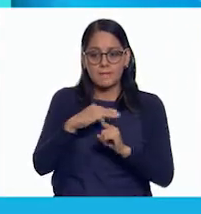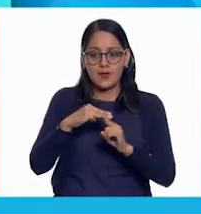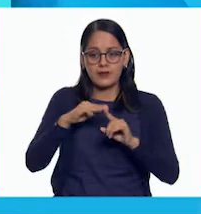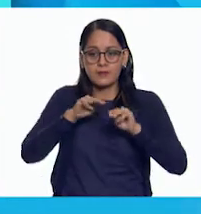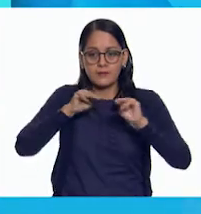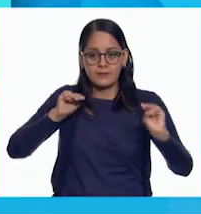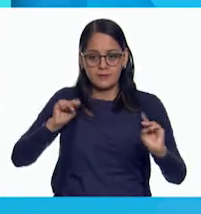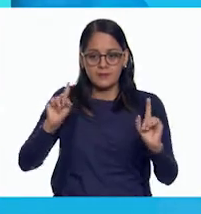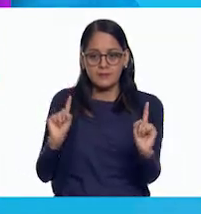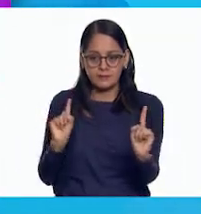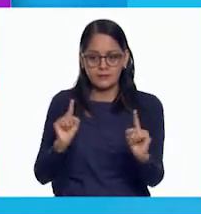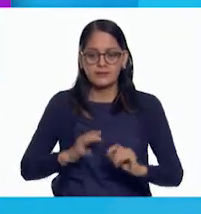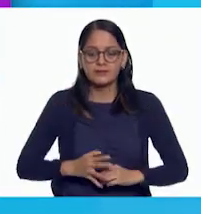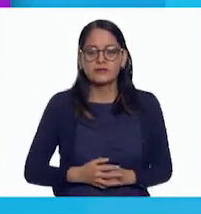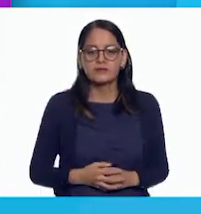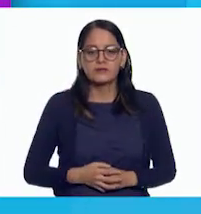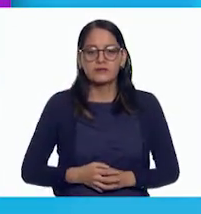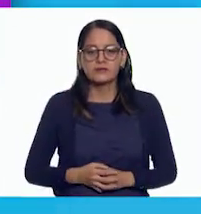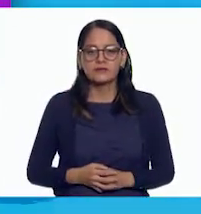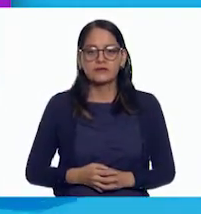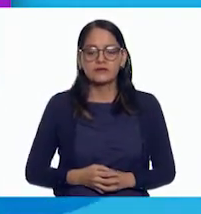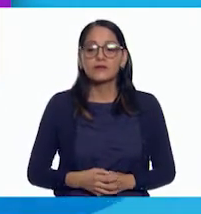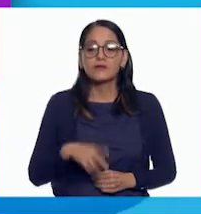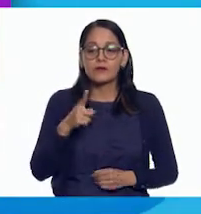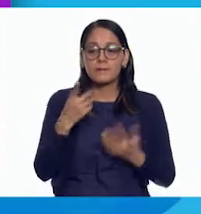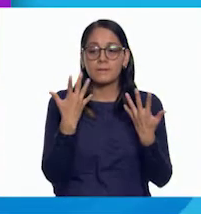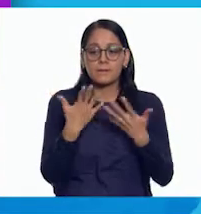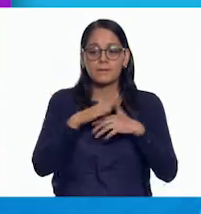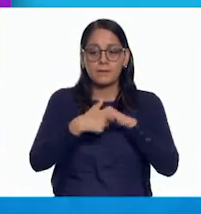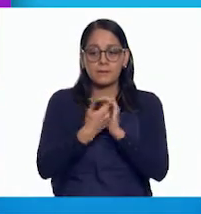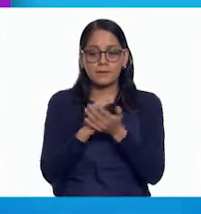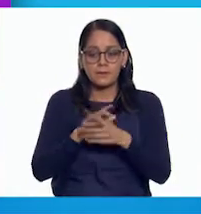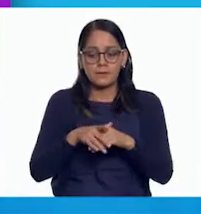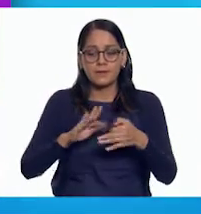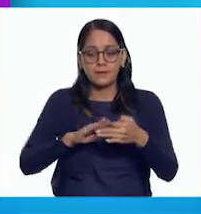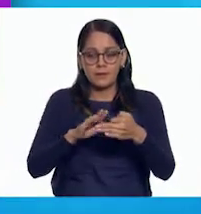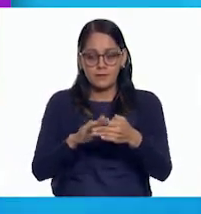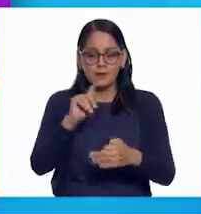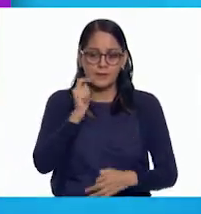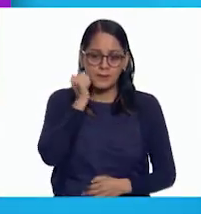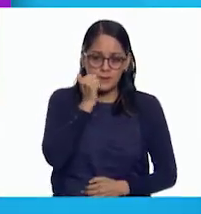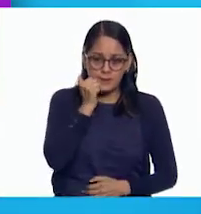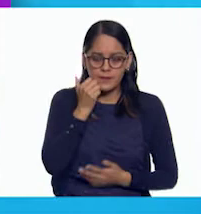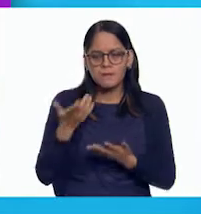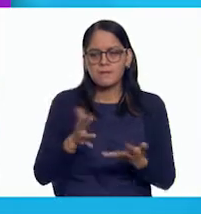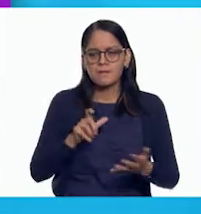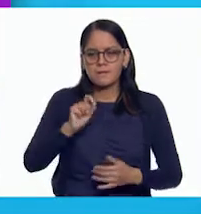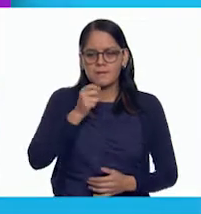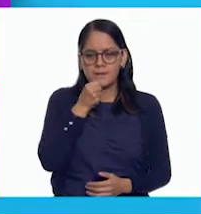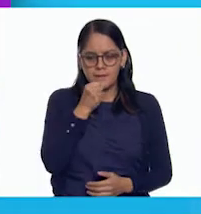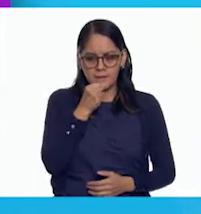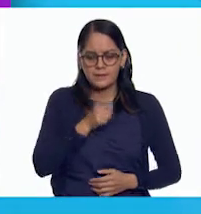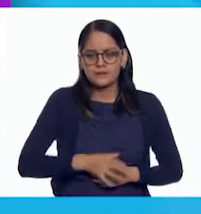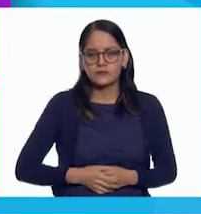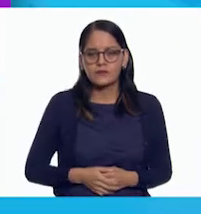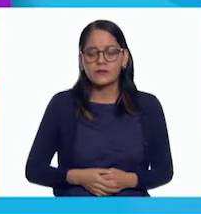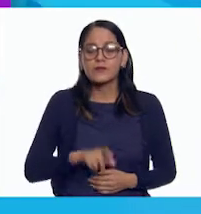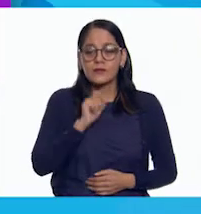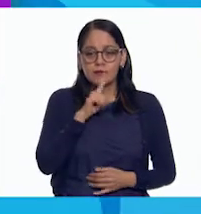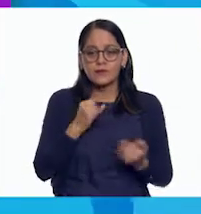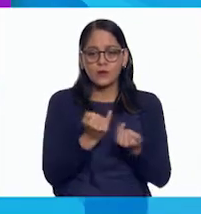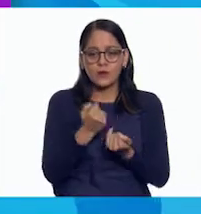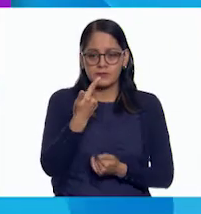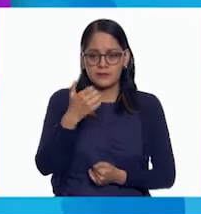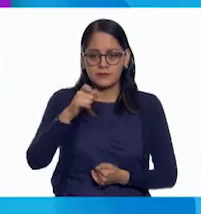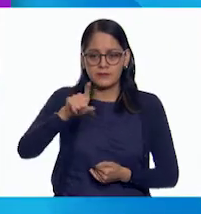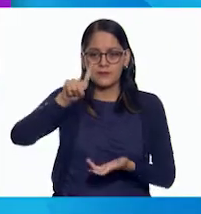1,5 metros entre tú y los demás. Lávate las manos muy seguido con agua y jabón por lo menos durante 20 segundos o